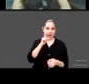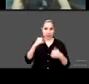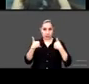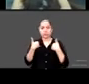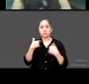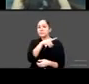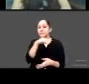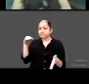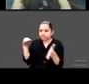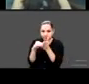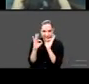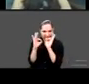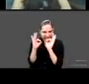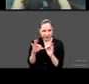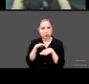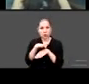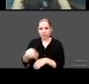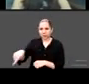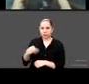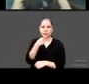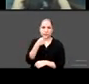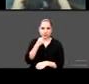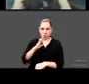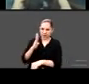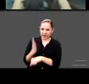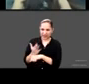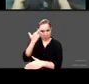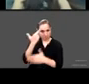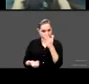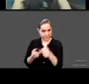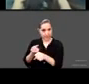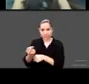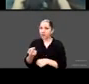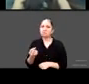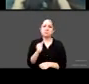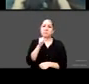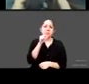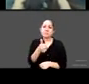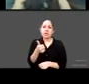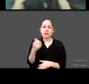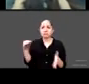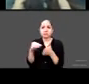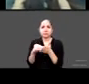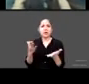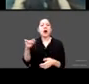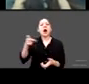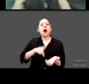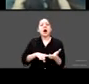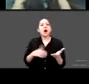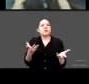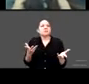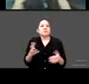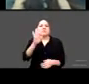castigo corporal, sino que solamente establece la abstención como si fuera una cosa de